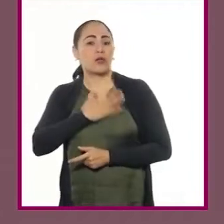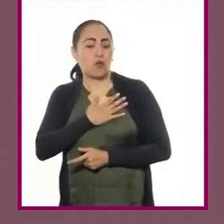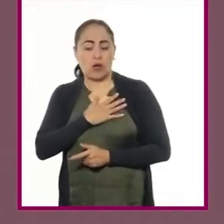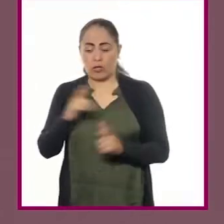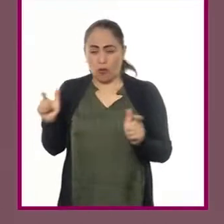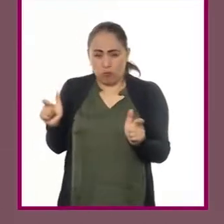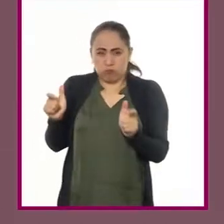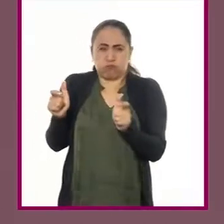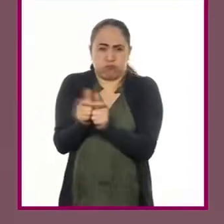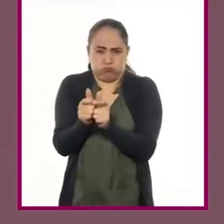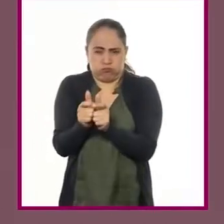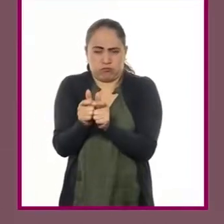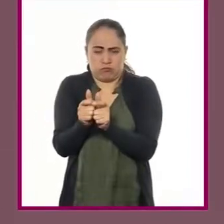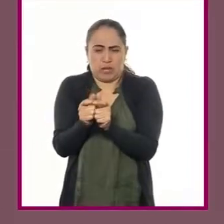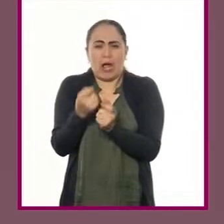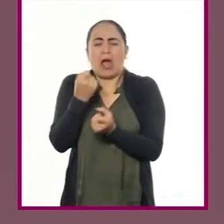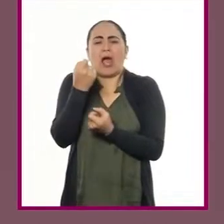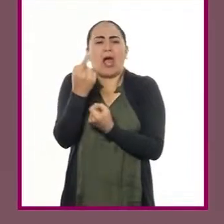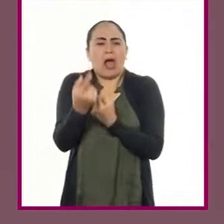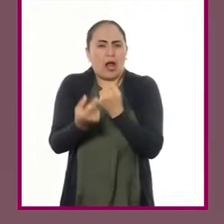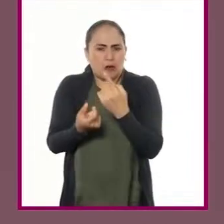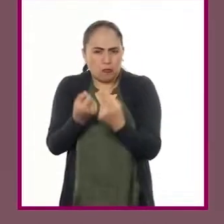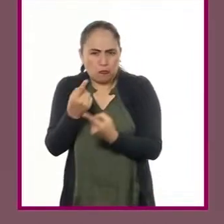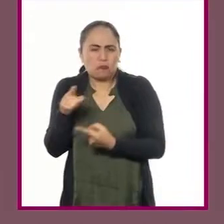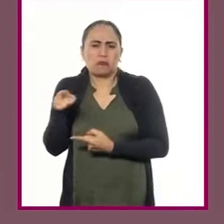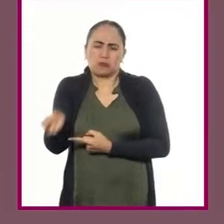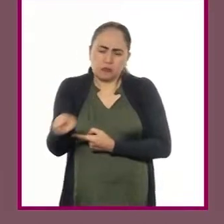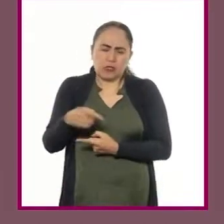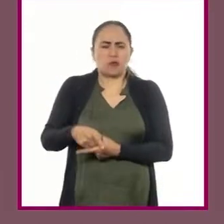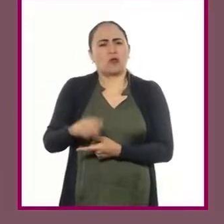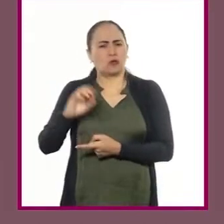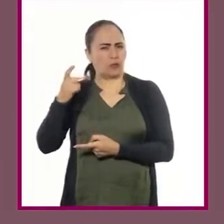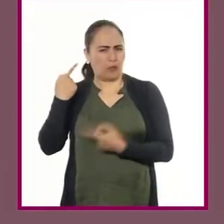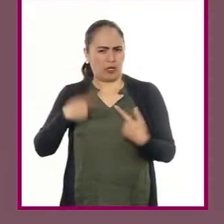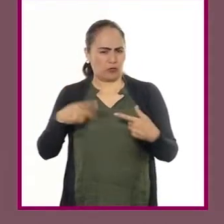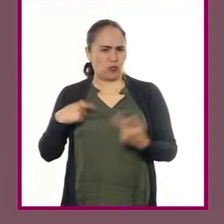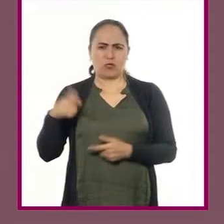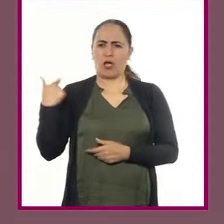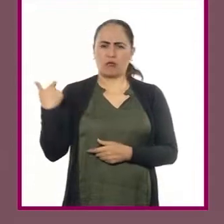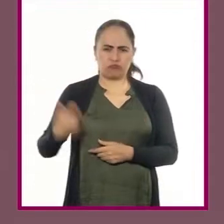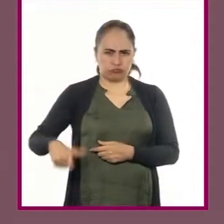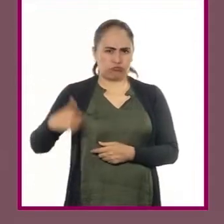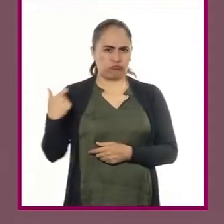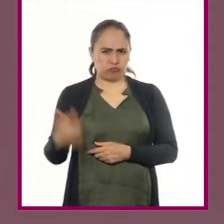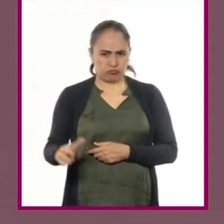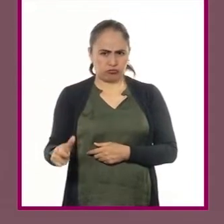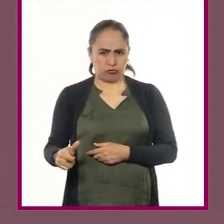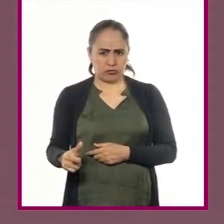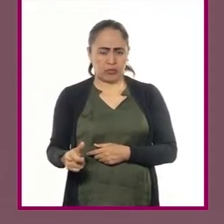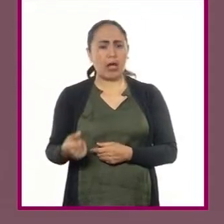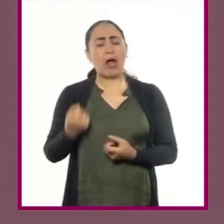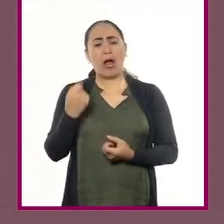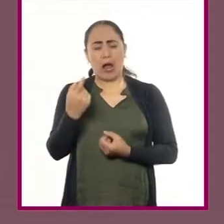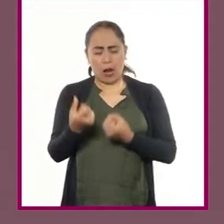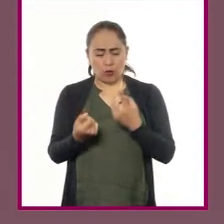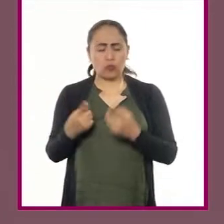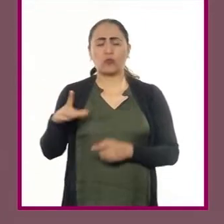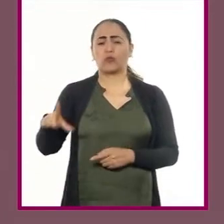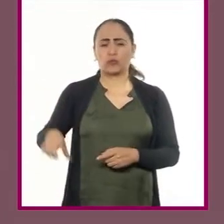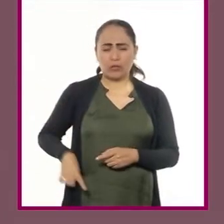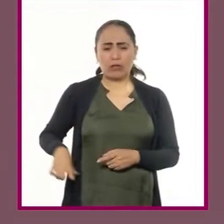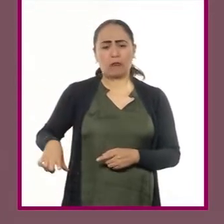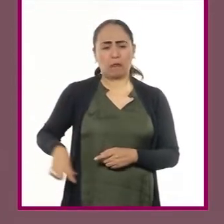reducido. Algunos formaron parte de la nobleza novohispana y unos cuantos desempeñaron cargos importantes